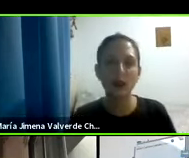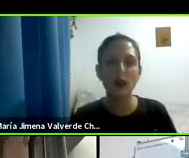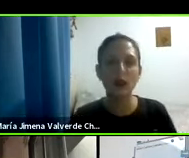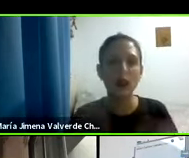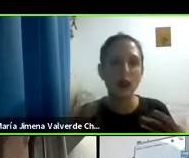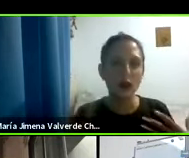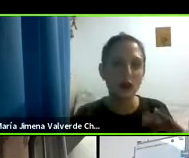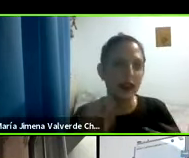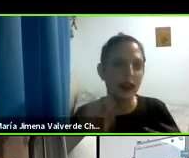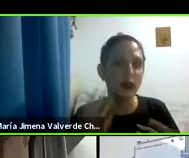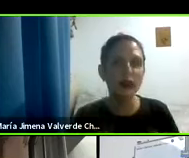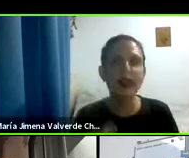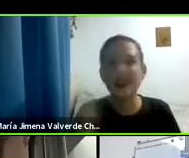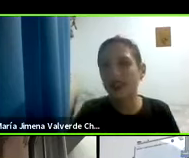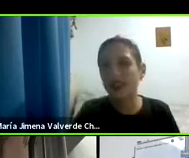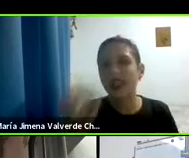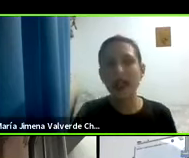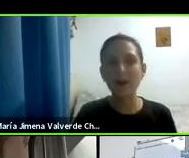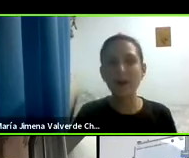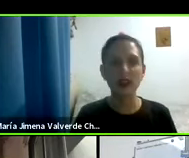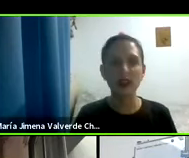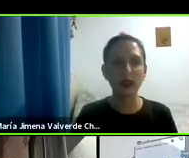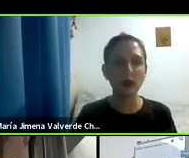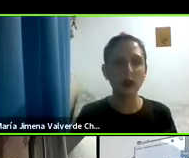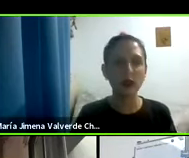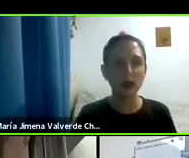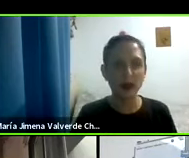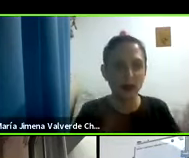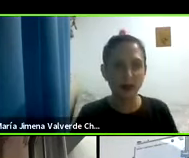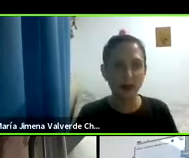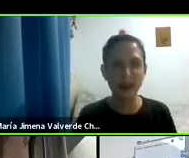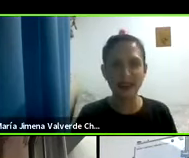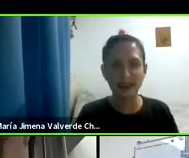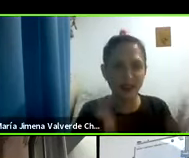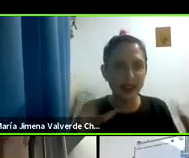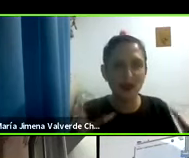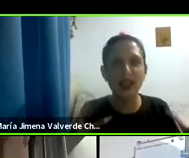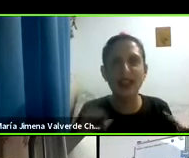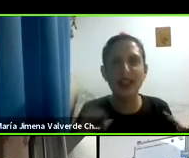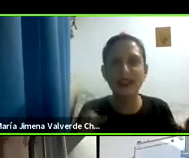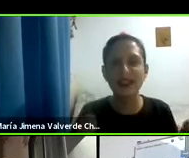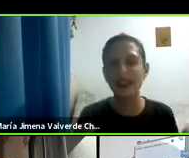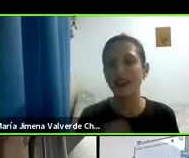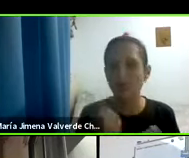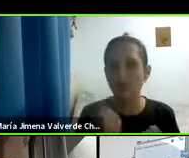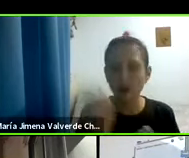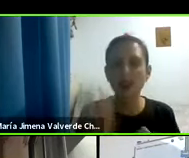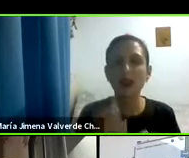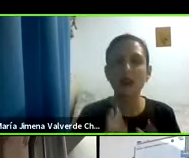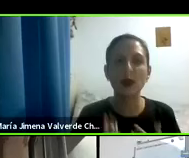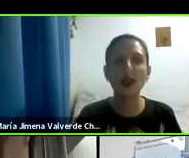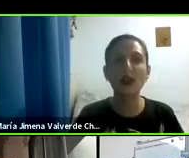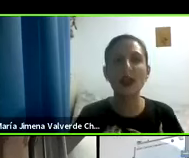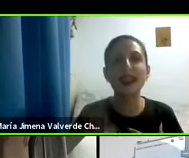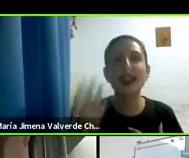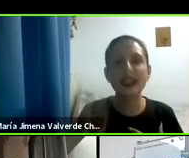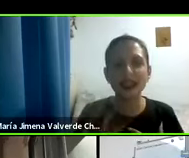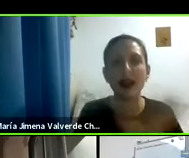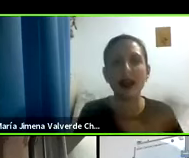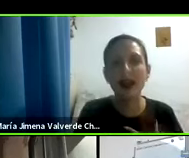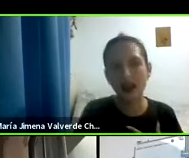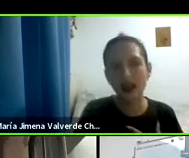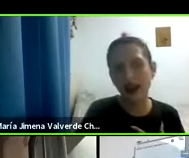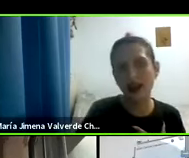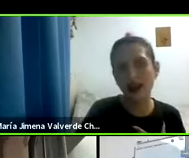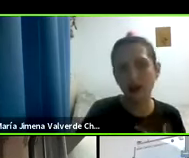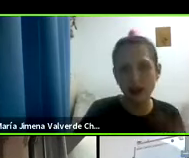hacer con él no sé si se llama arte terapia o si tendrá otro nombre como más verdad no sé este pero sí que nos pueda ayudar el arte